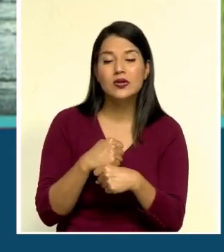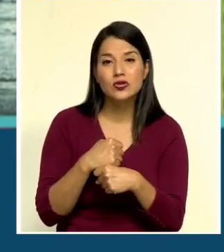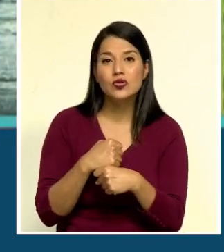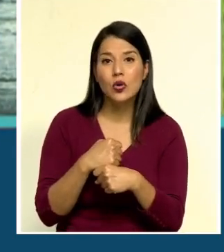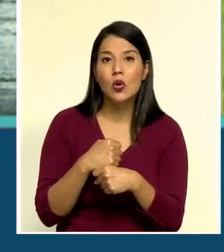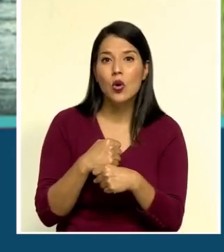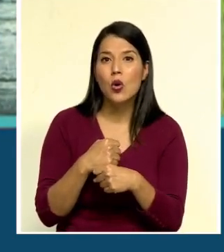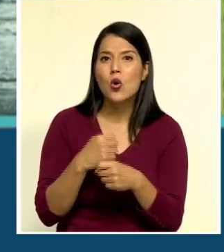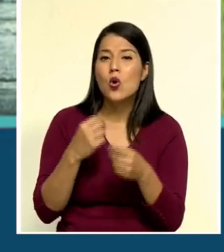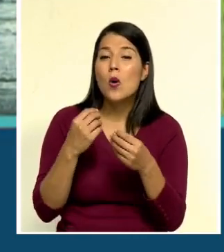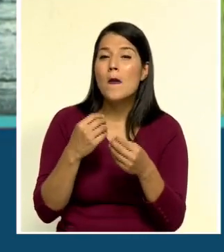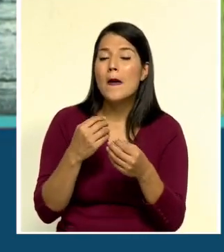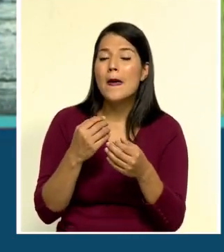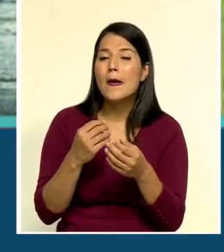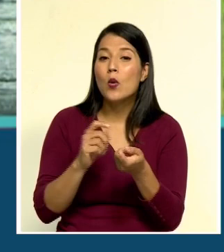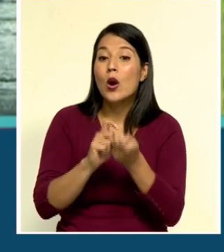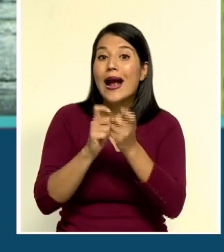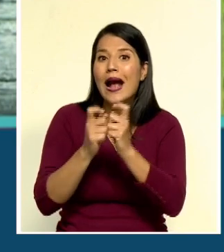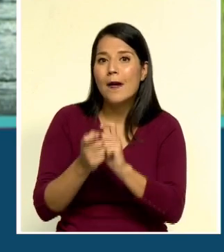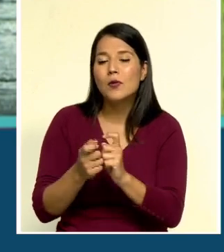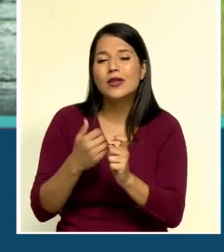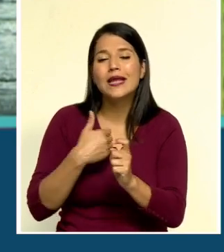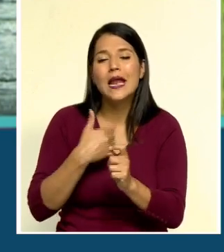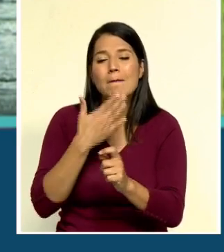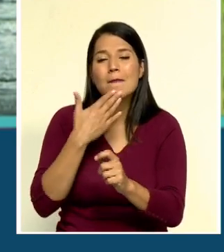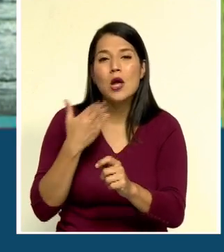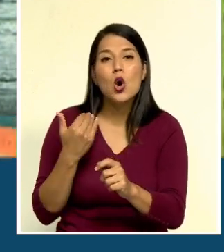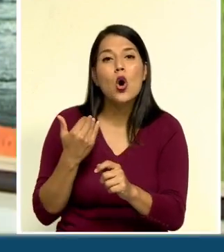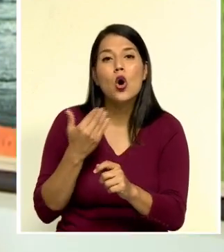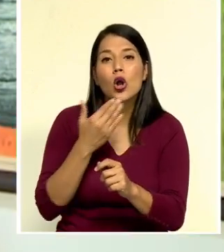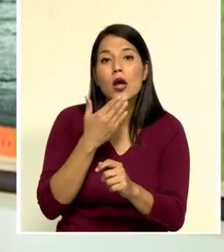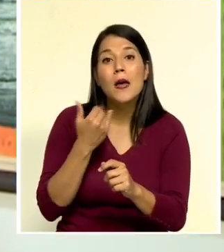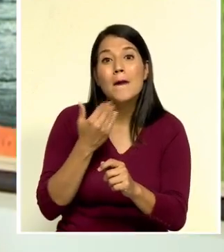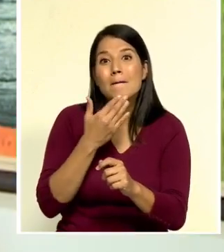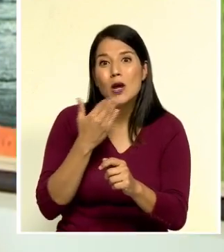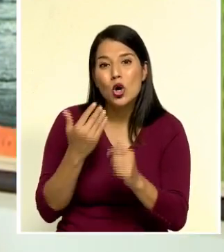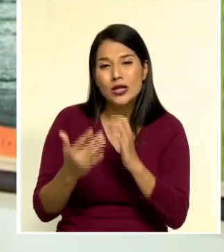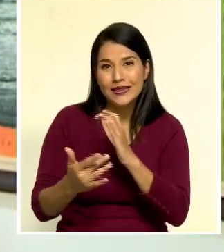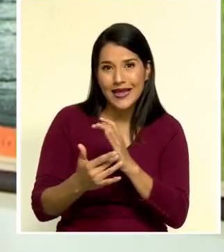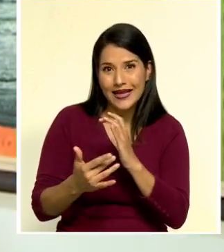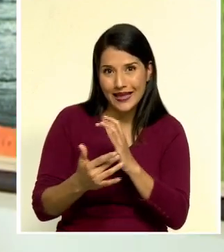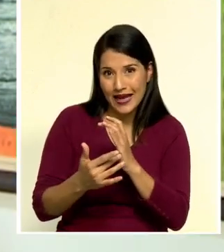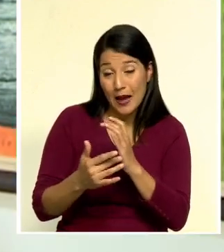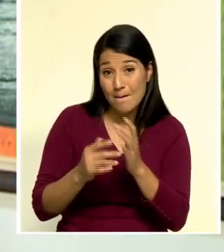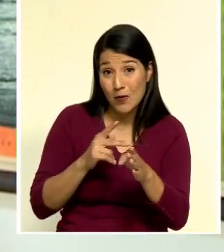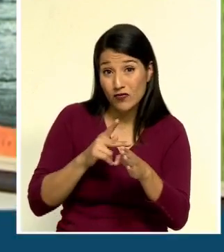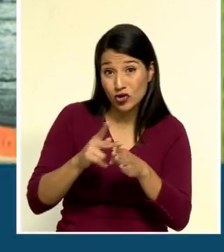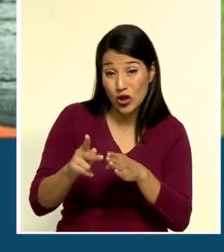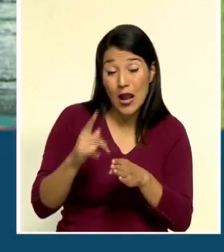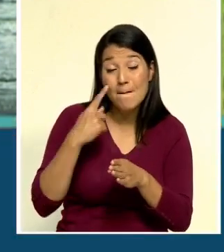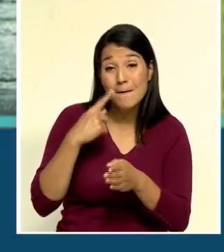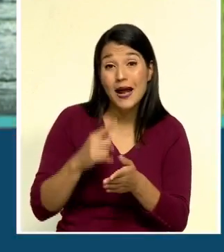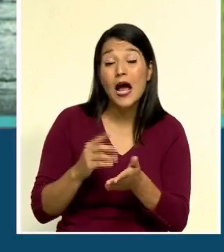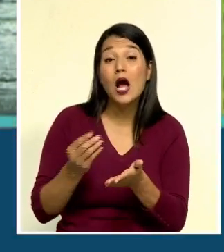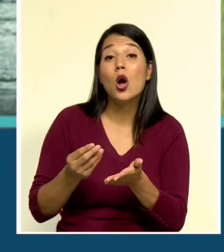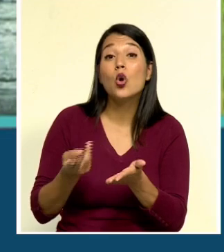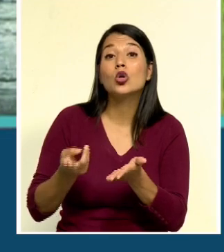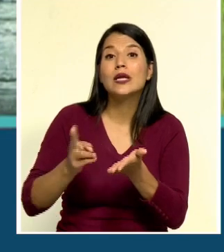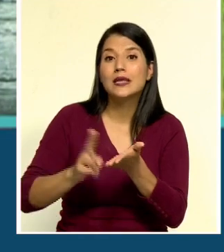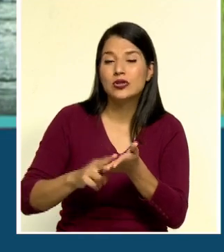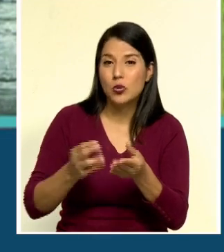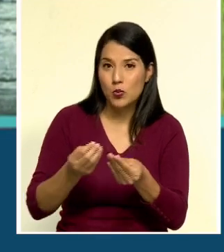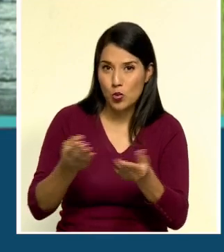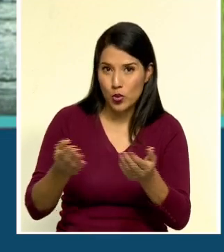recopilación de mejores prácticas internacionales de procesos de contratación pública. saber hace pocas horas